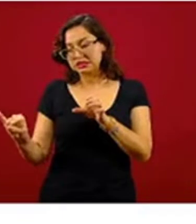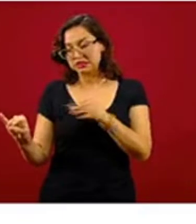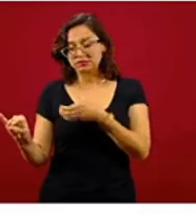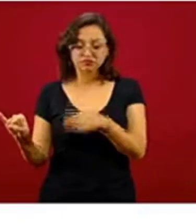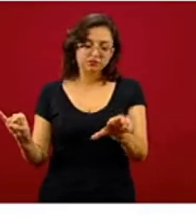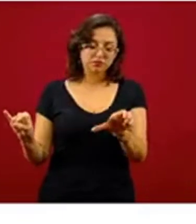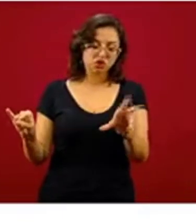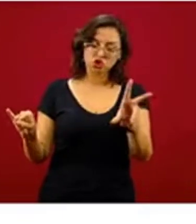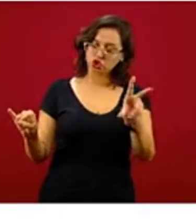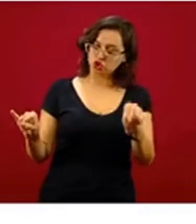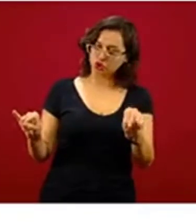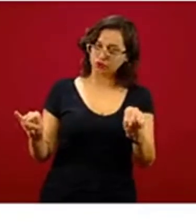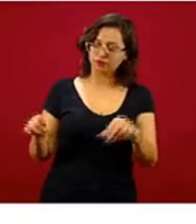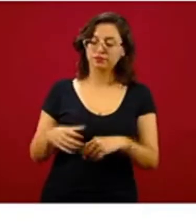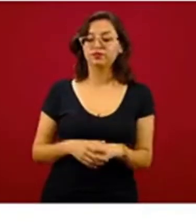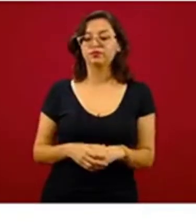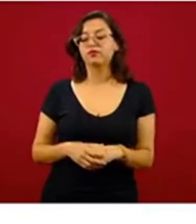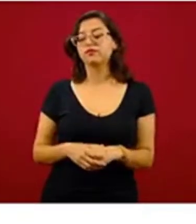proceso?